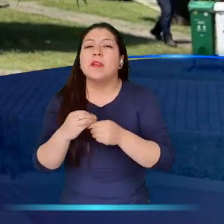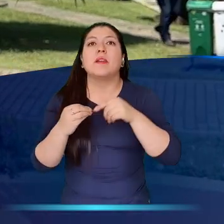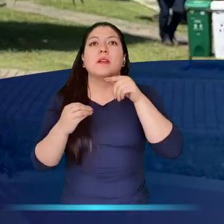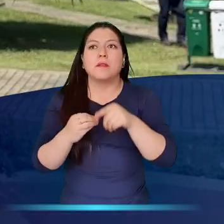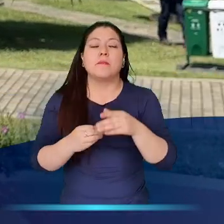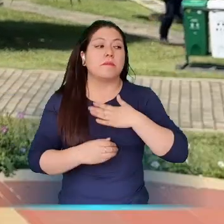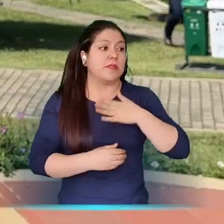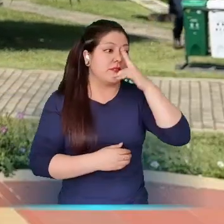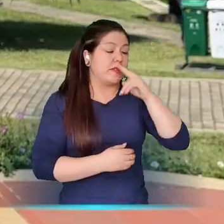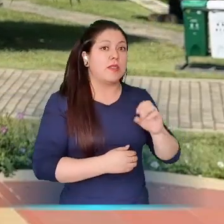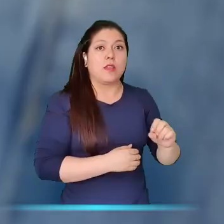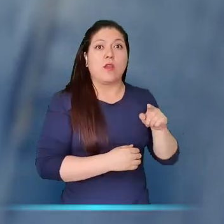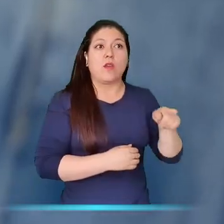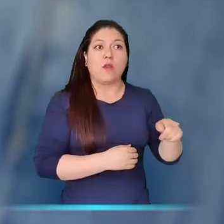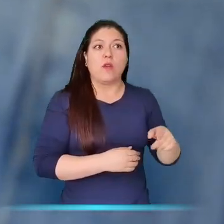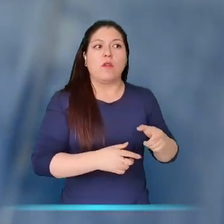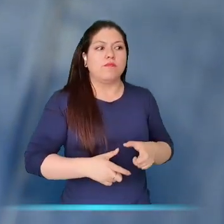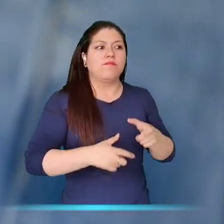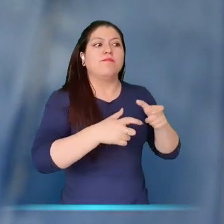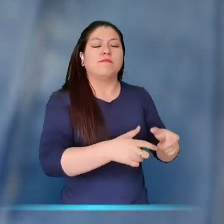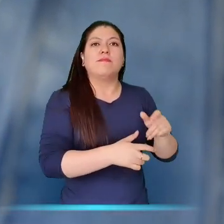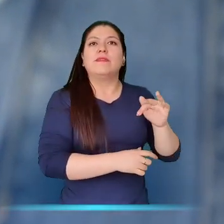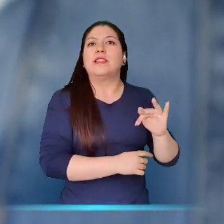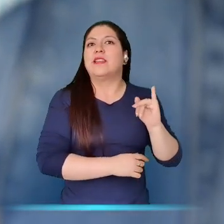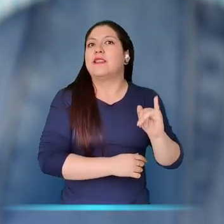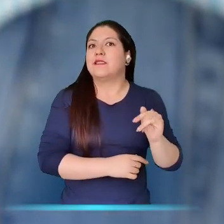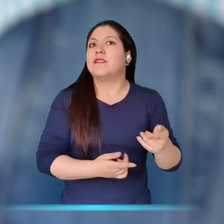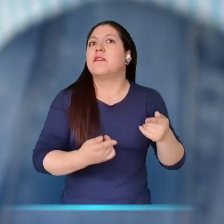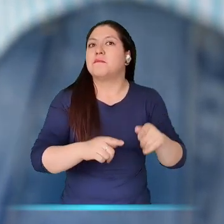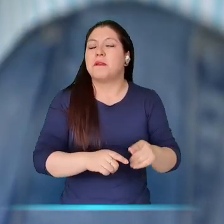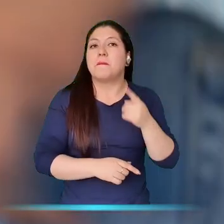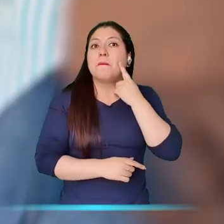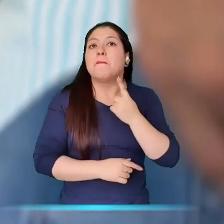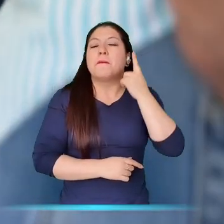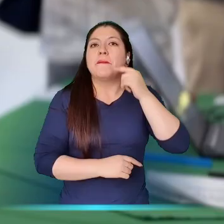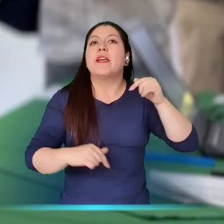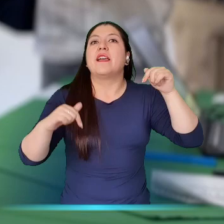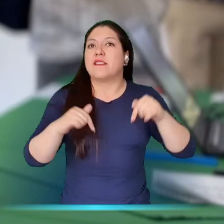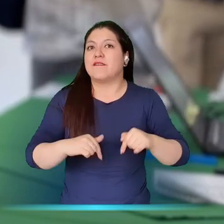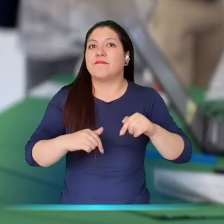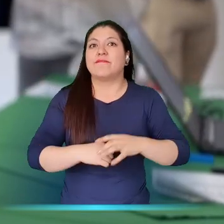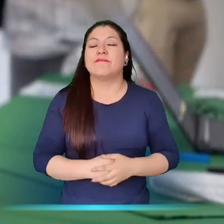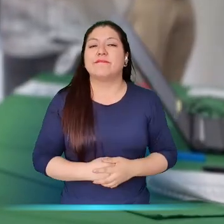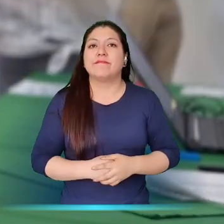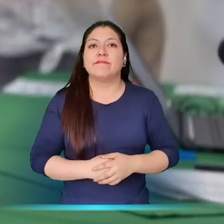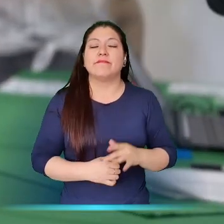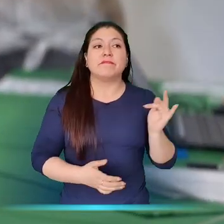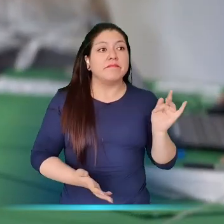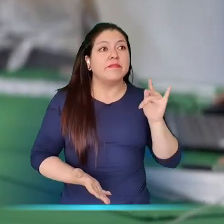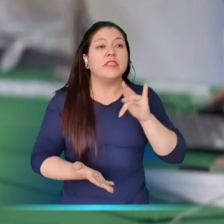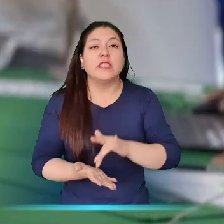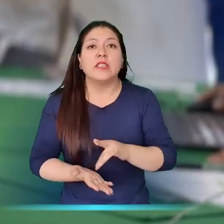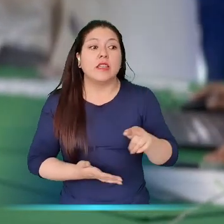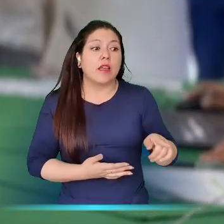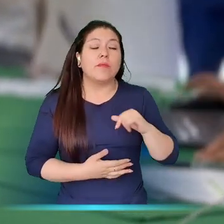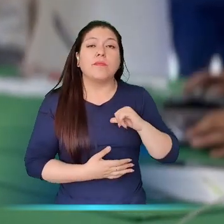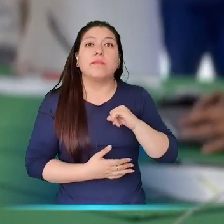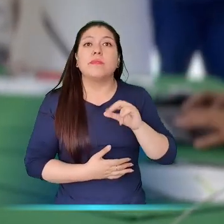Y adicionalmente, mi hijo tuvo la oportunidad de sacar su tarjeta de identidad por primera vez